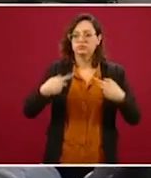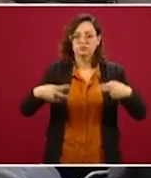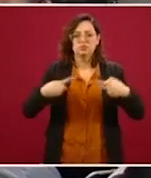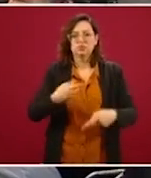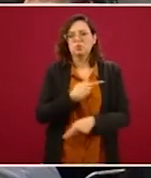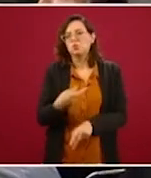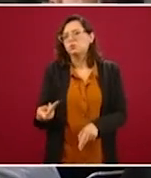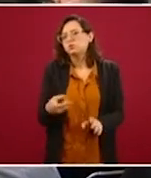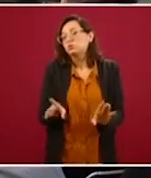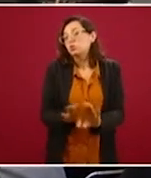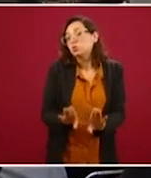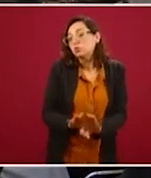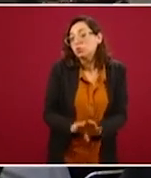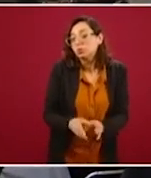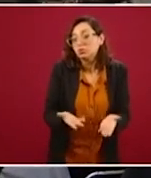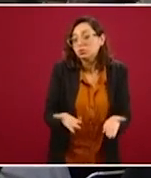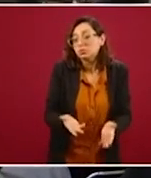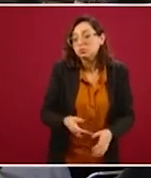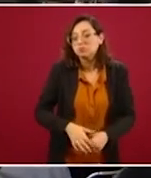Sí.